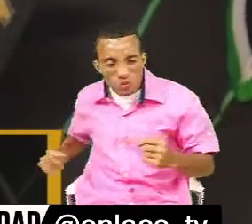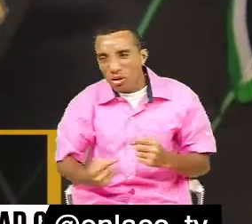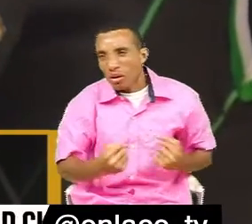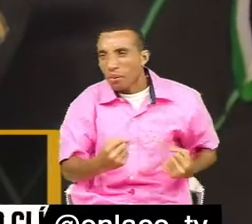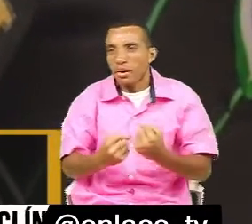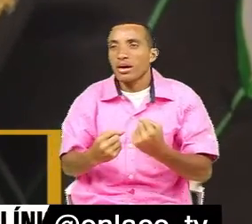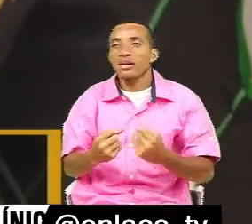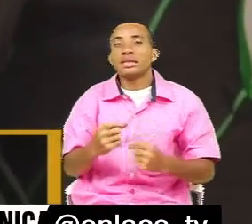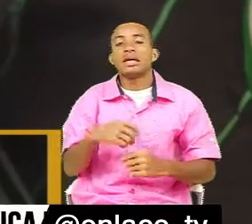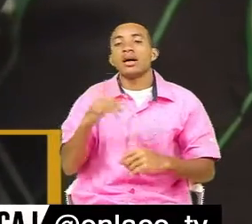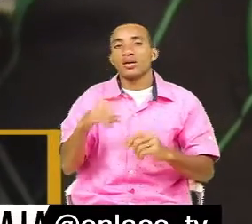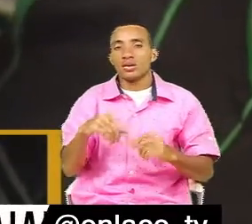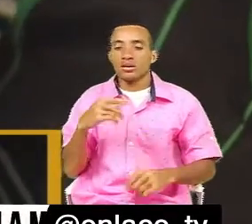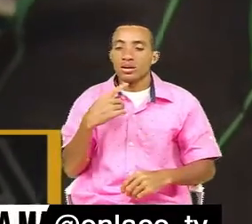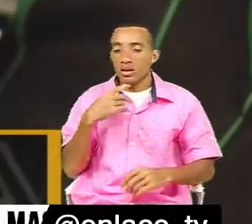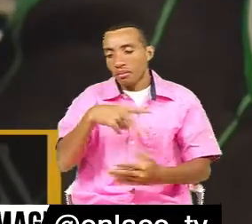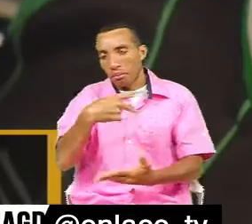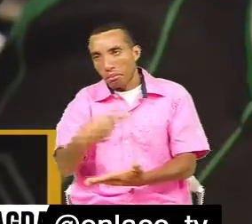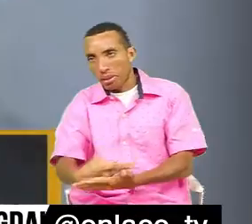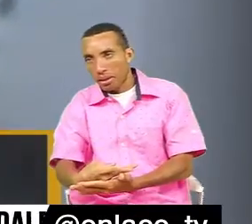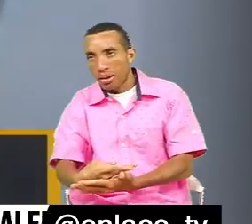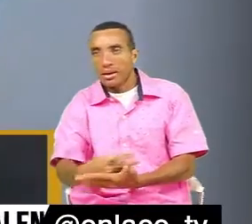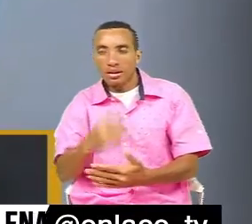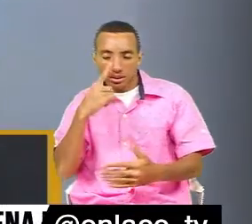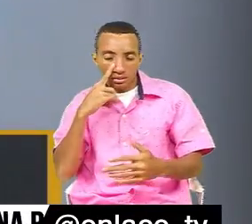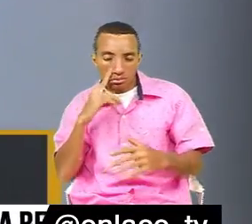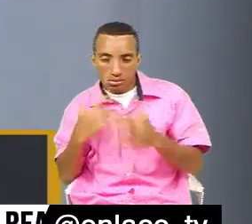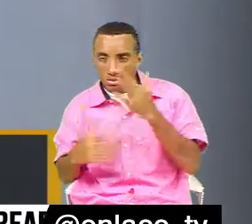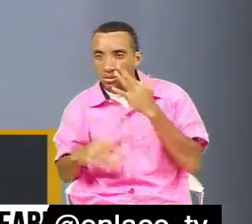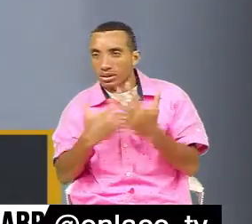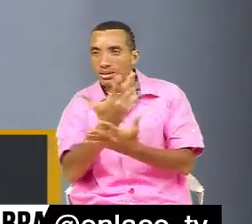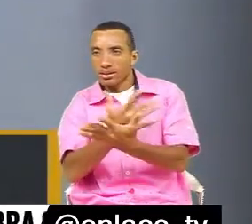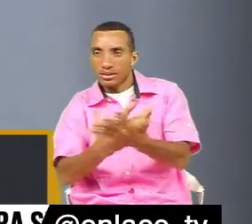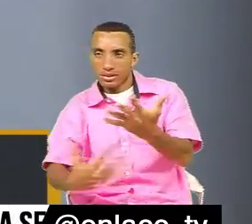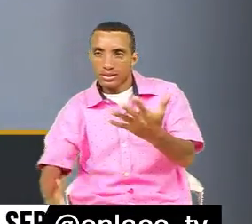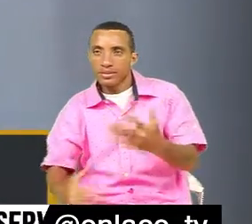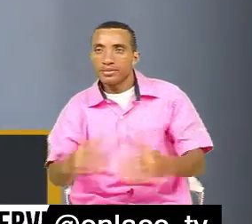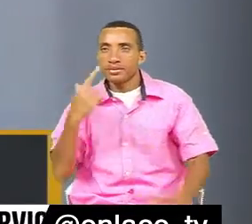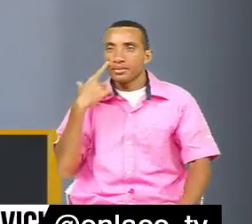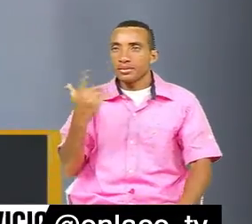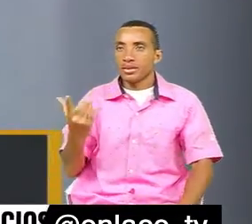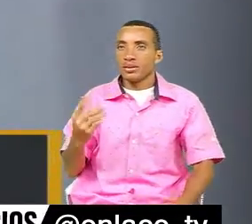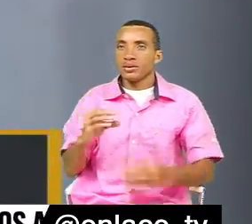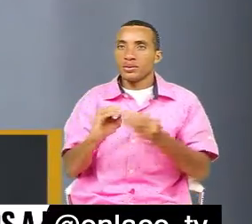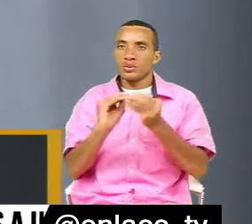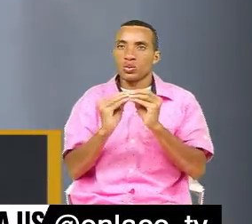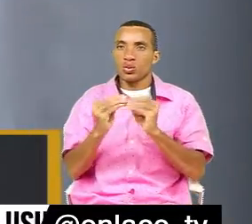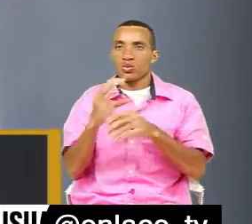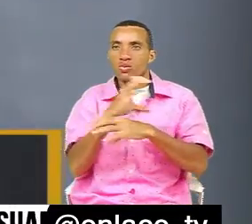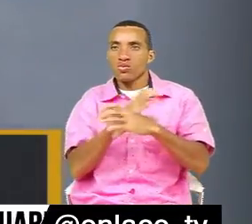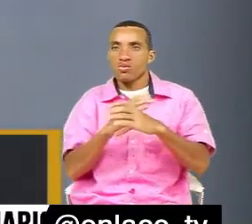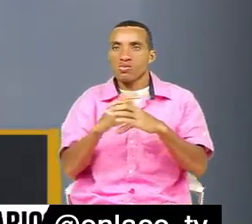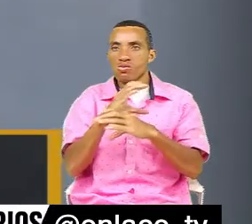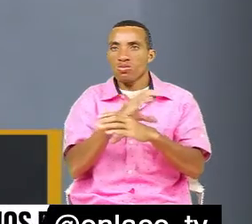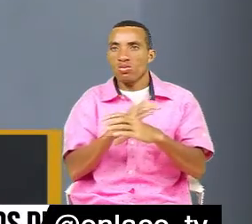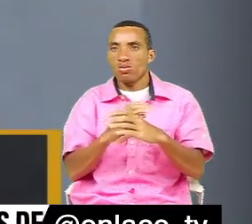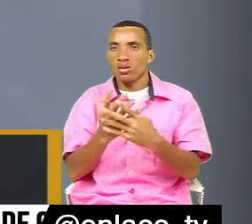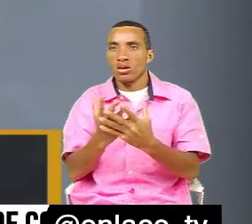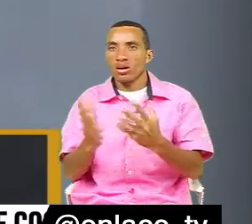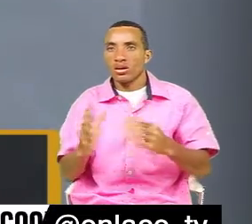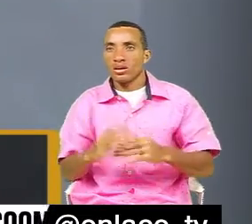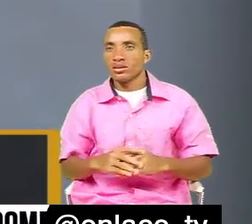amaneció gente golpeada ahí, sangrando. Los actos obscenos son evidentes. Los habitantes denuncian que esto se frecuencia